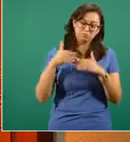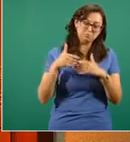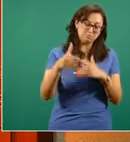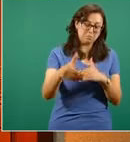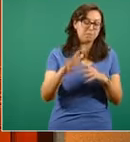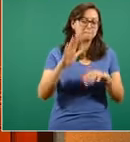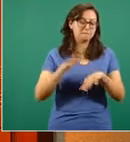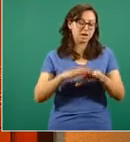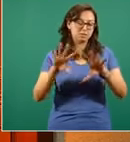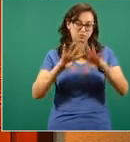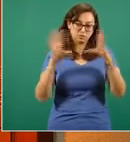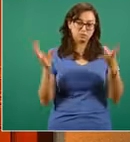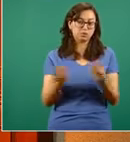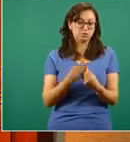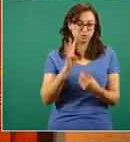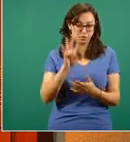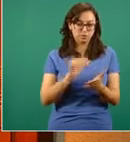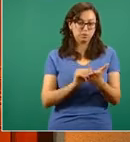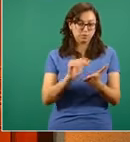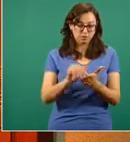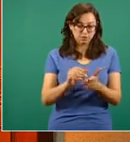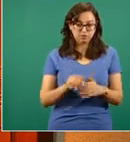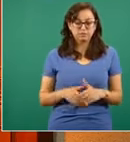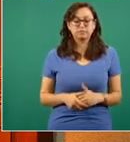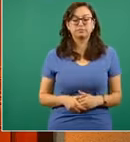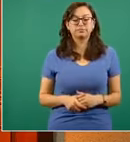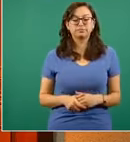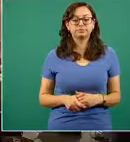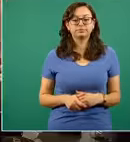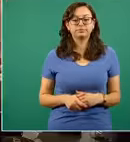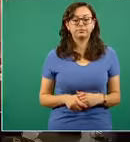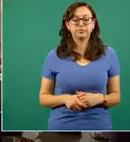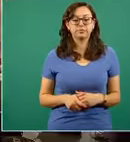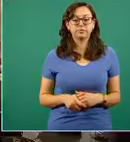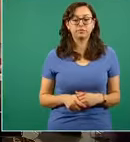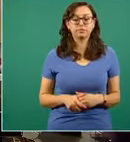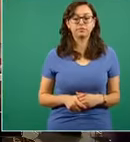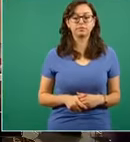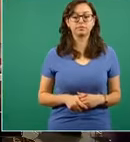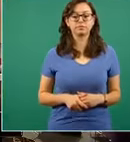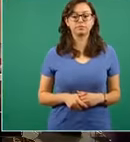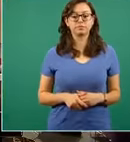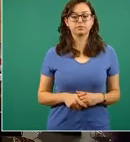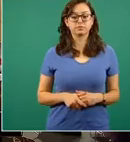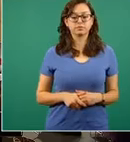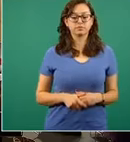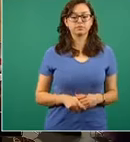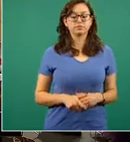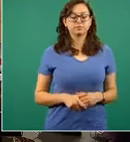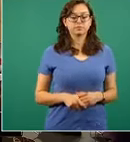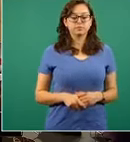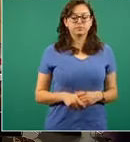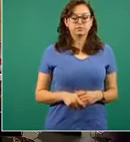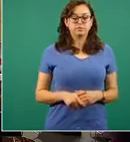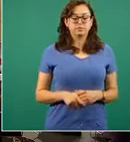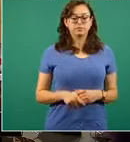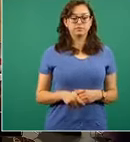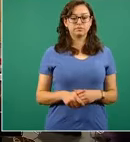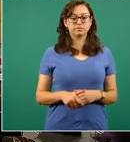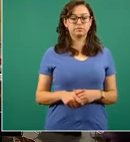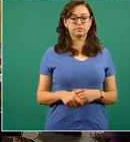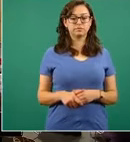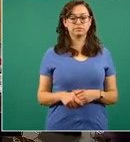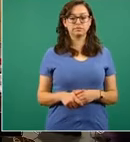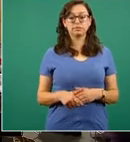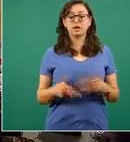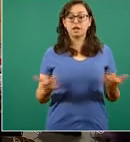los 4 millones de registros. Ahora, recordemos, no necesariamente este registro o las personas que se están registrando